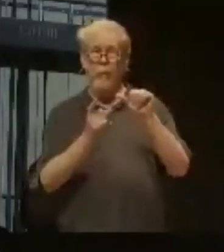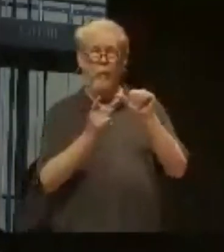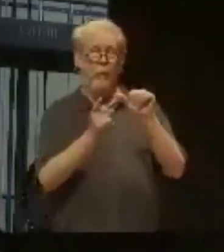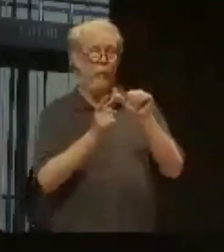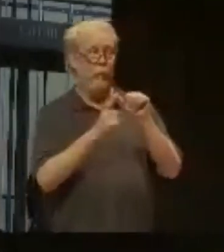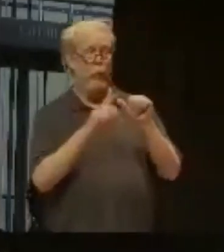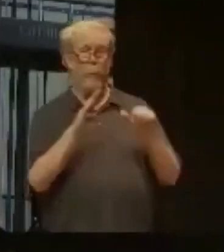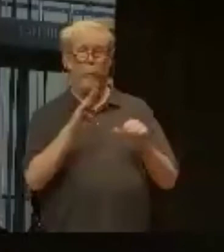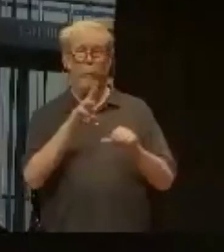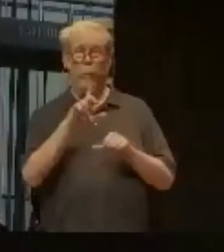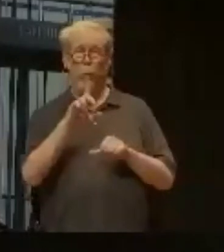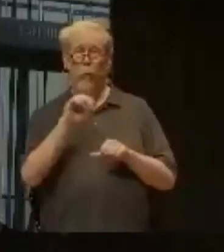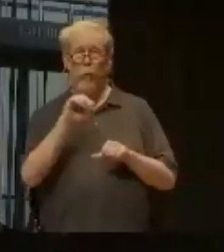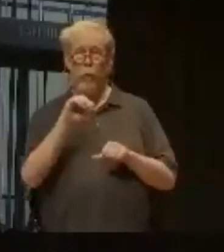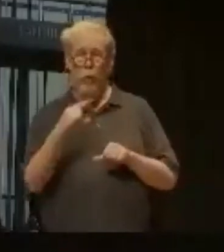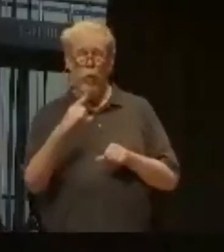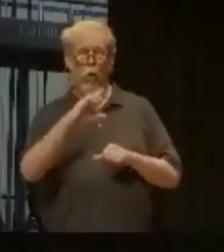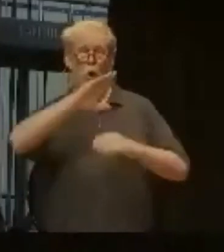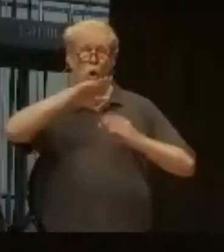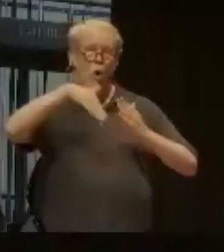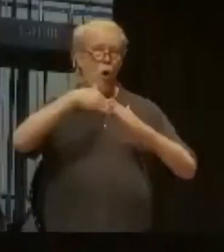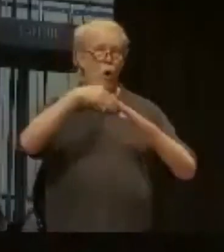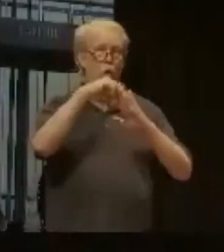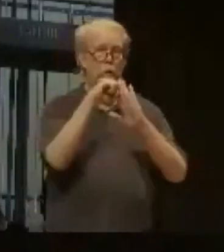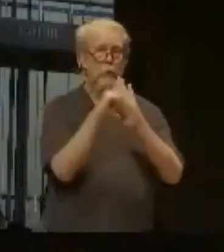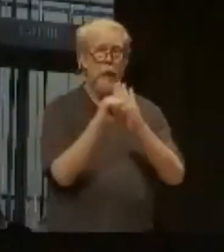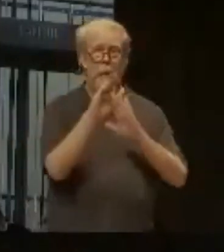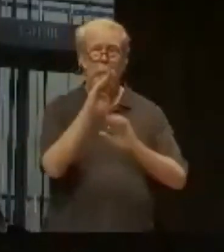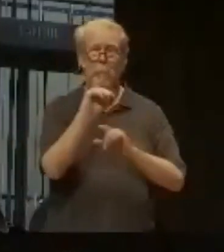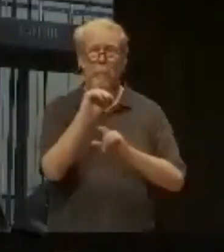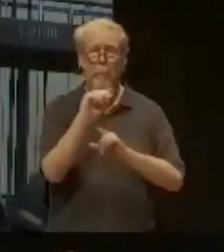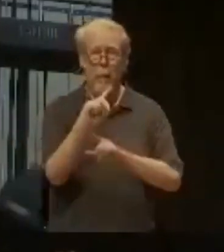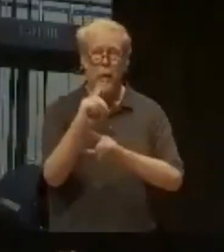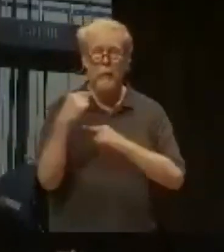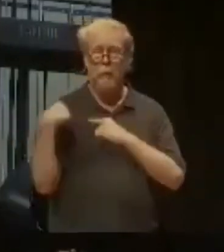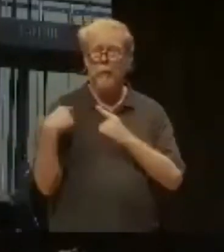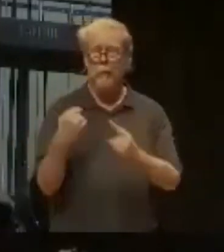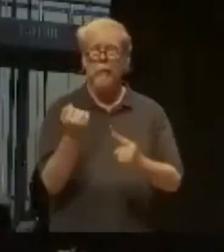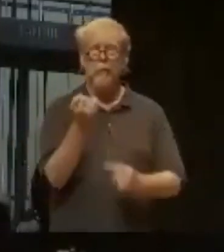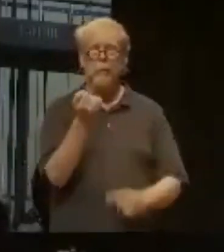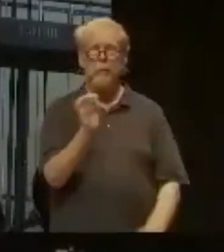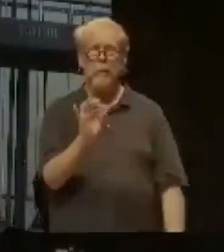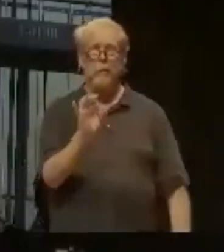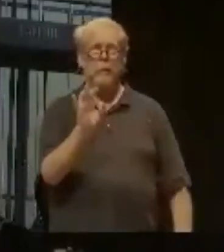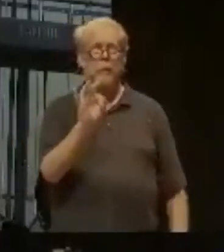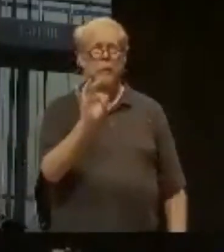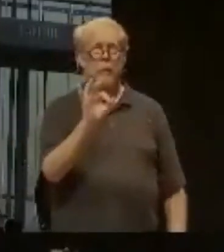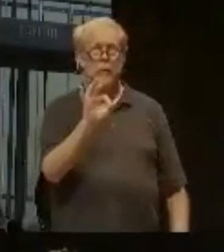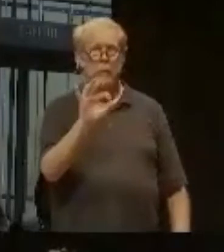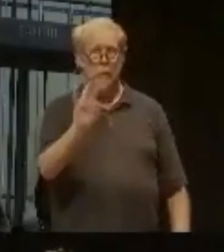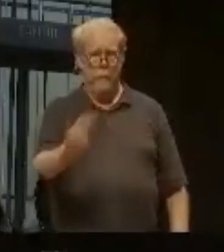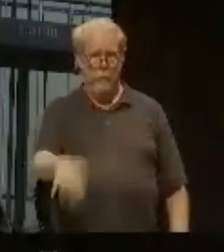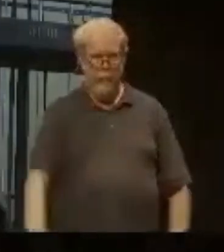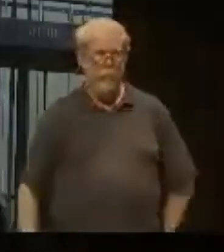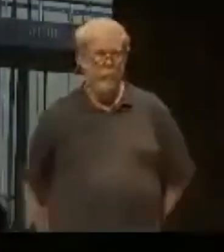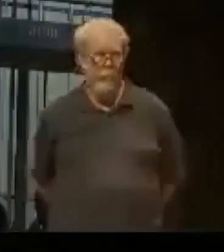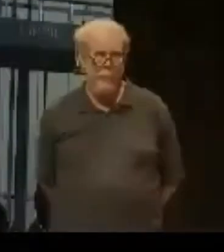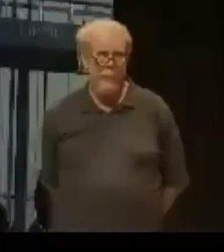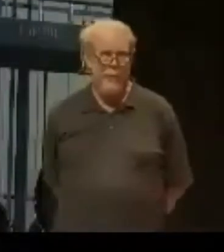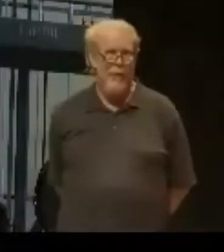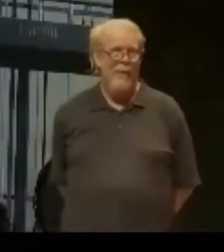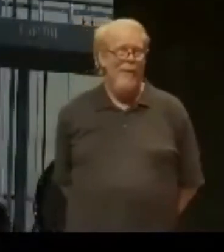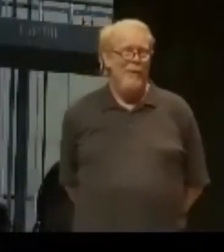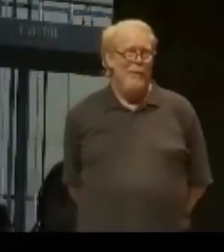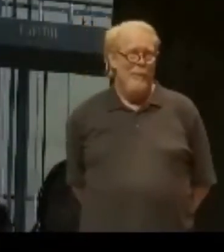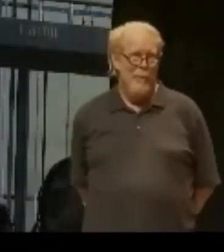Emiliano es el primer estudiante de Burbank que llegó a la banda, que logró formar